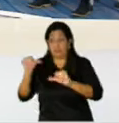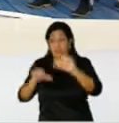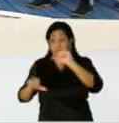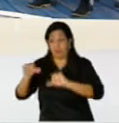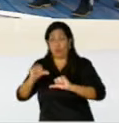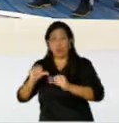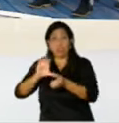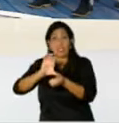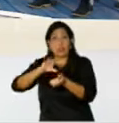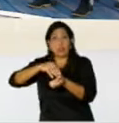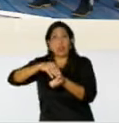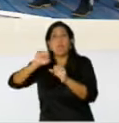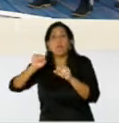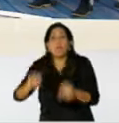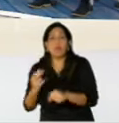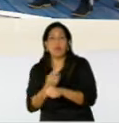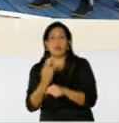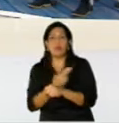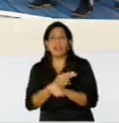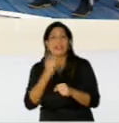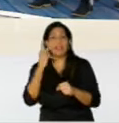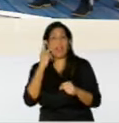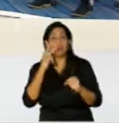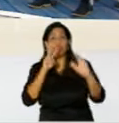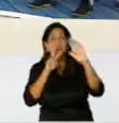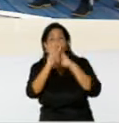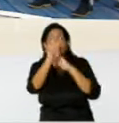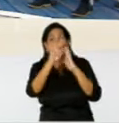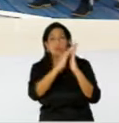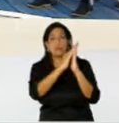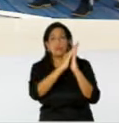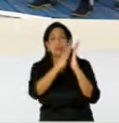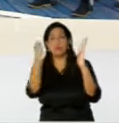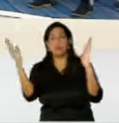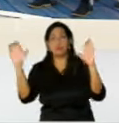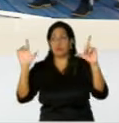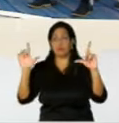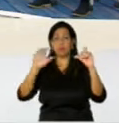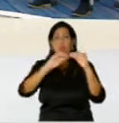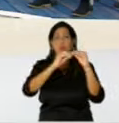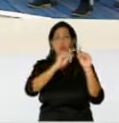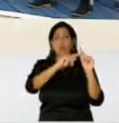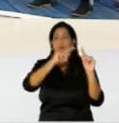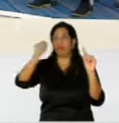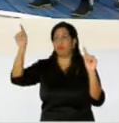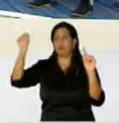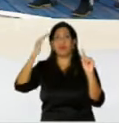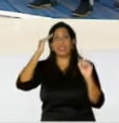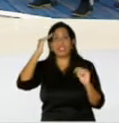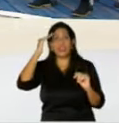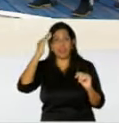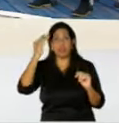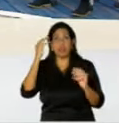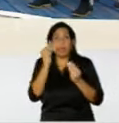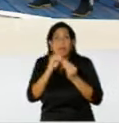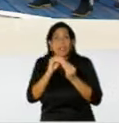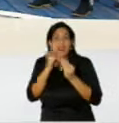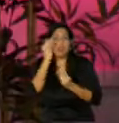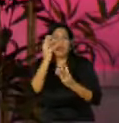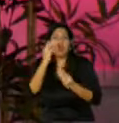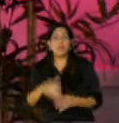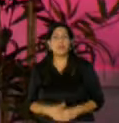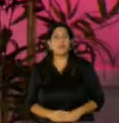Médico pueda utilizar esto y entonces modelar esto con mayor poder, mucho más robusto en la medida en que más información nos llega.